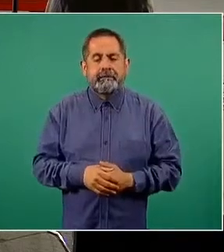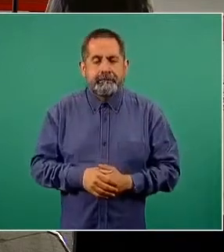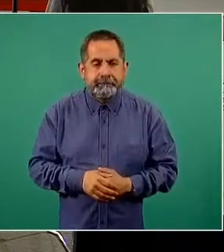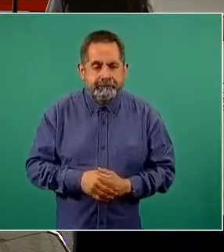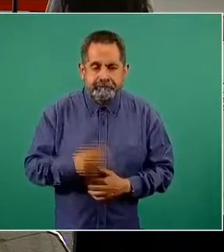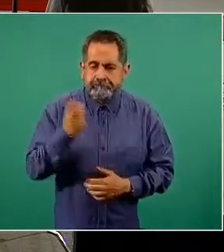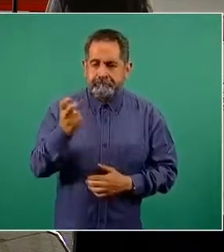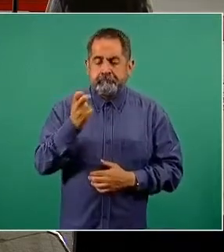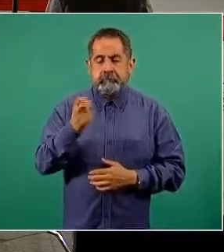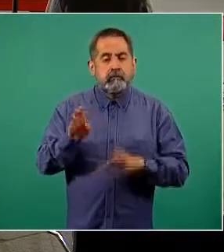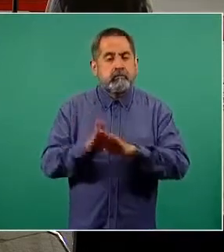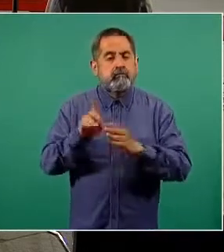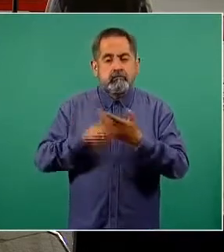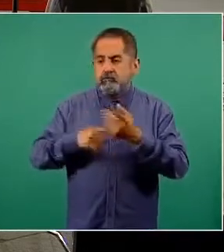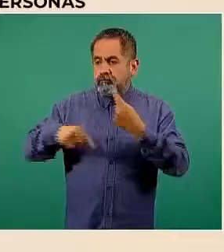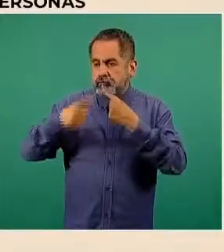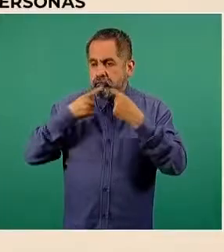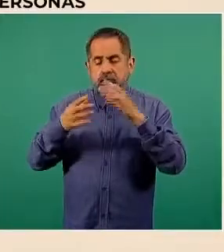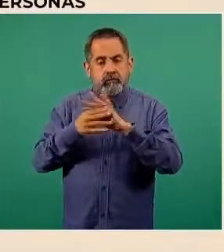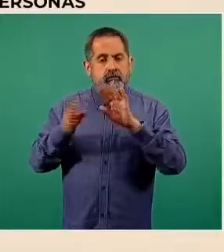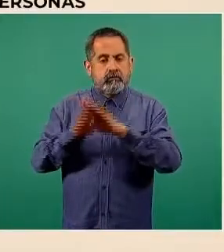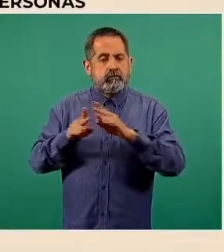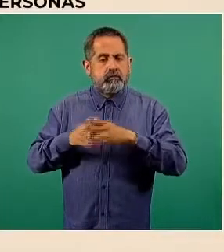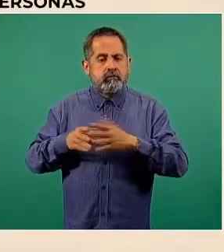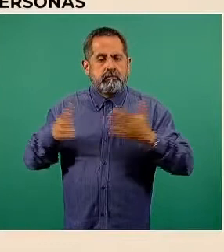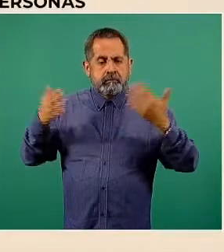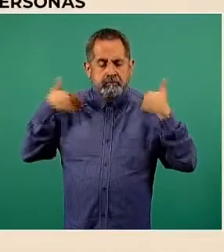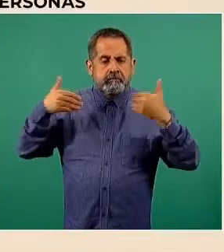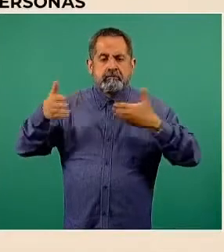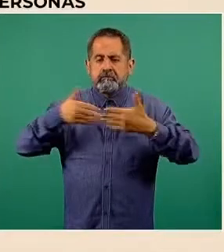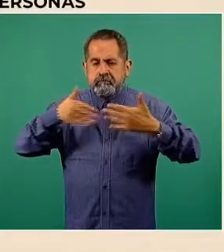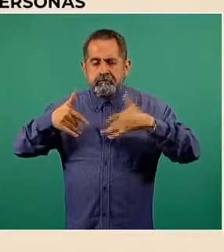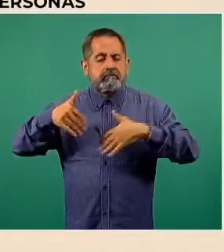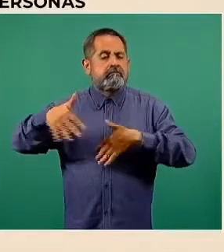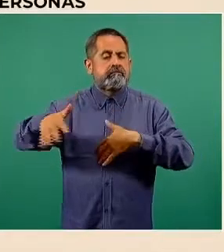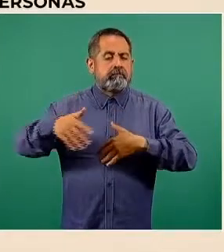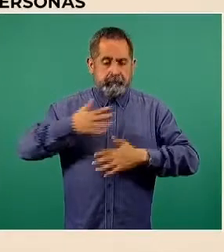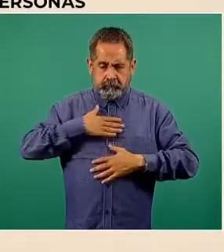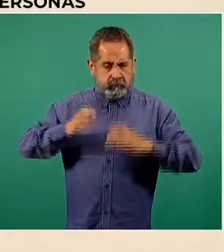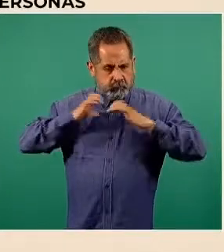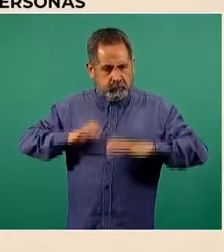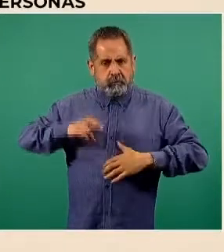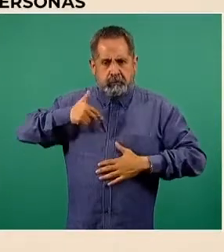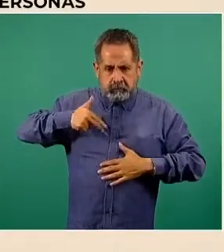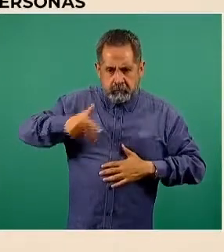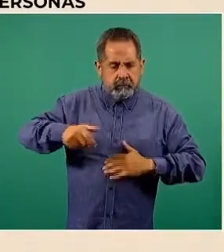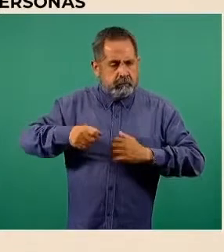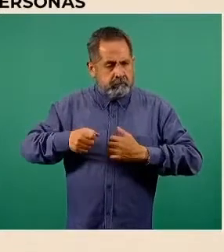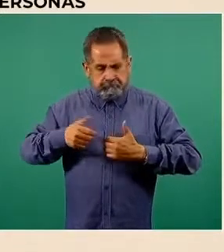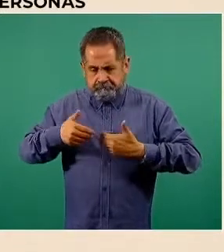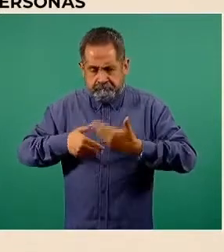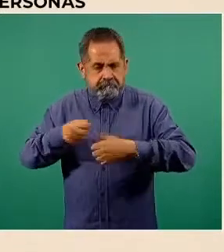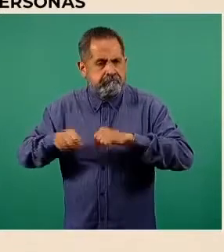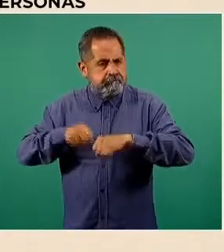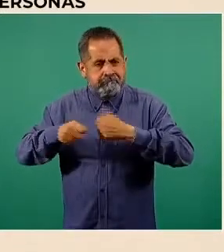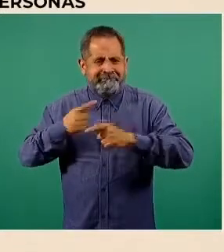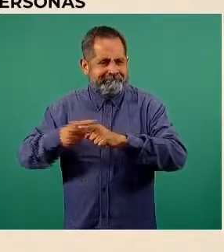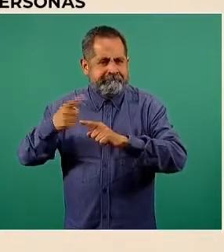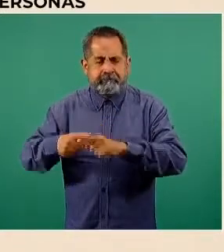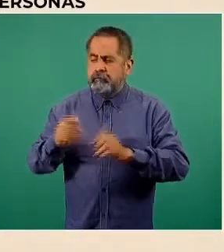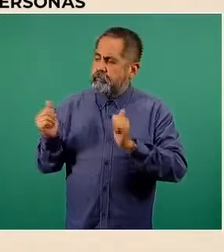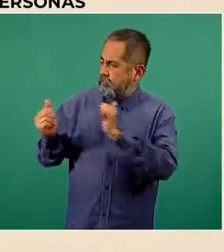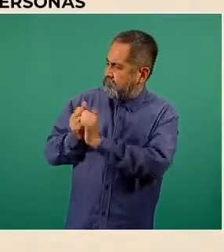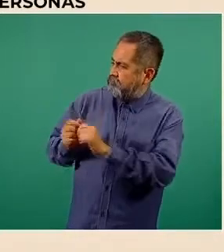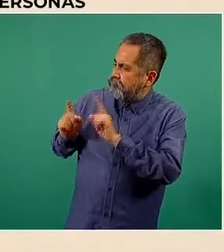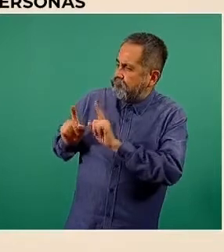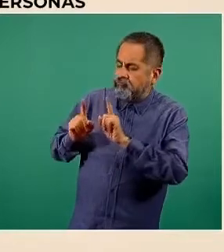Y en ese sentido, pues sabemos que recorrer el espacio al aire libre, usar la capacidad motora propia y la compañía de otras personas se ha demostrado